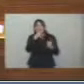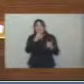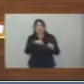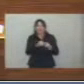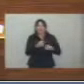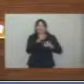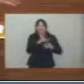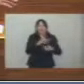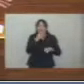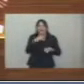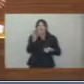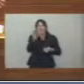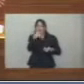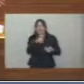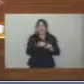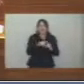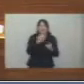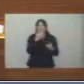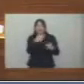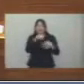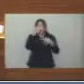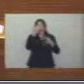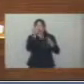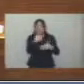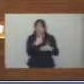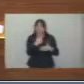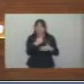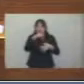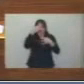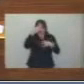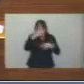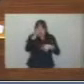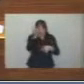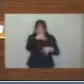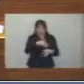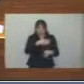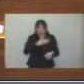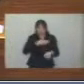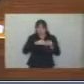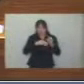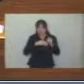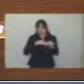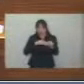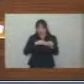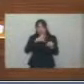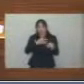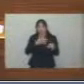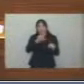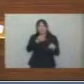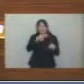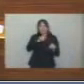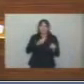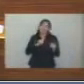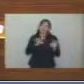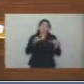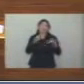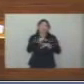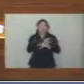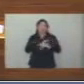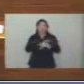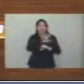todo es absurdo, que es que todo es incoherente. Para incoherencias las suyas, que ahora no quieren ni siquiera que los consejeros de algunas comunidades